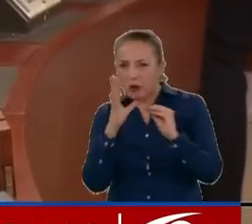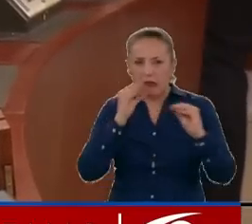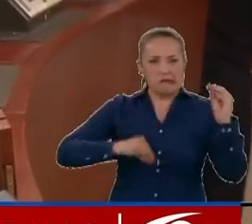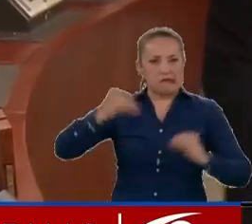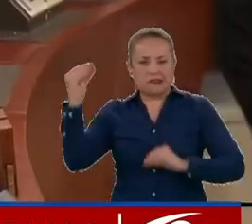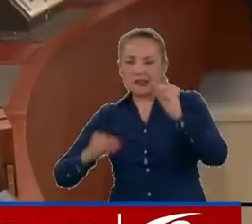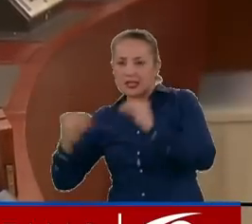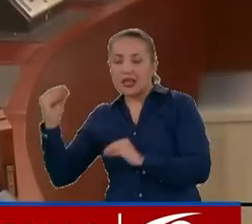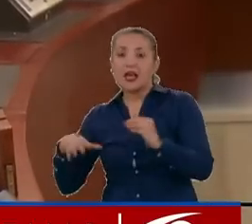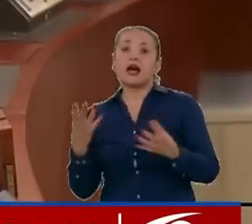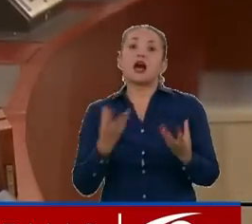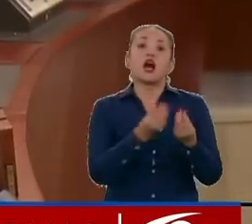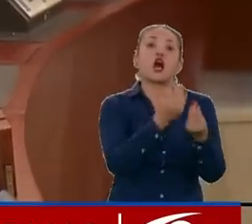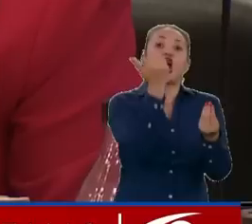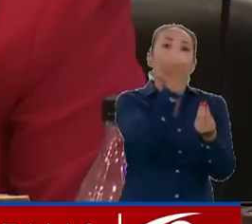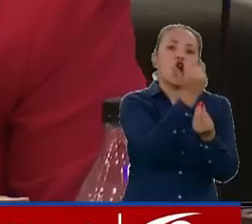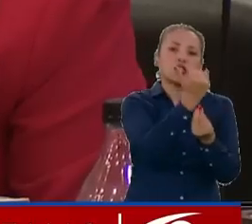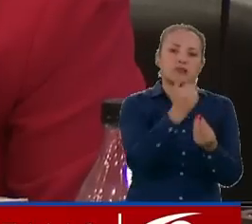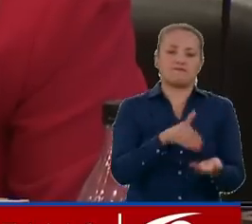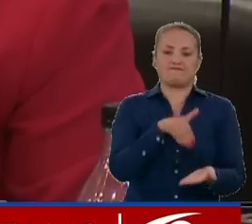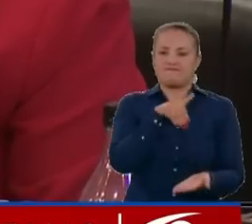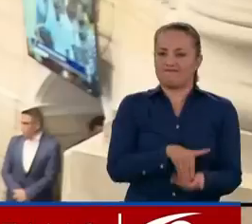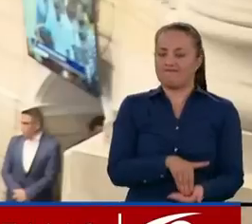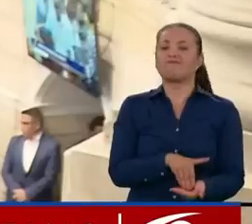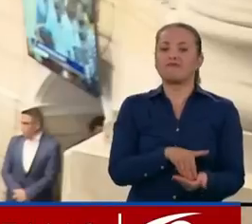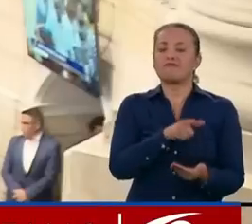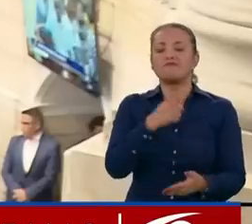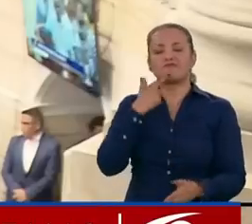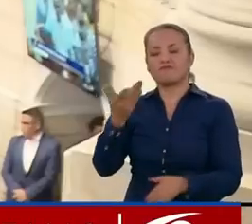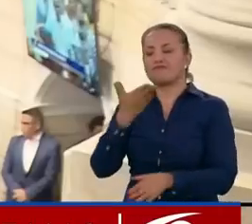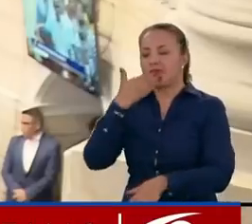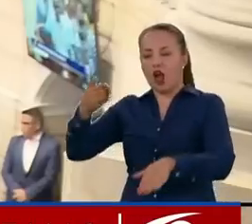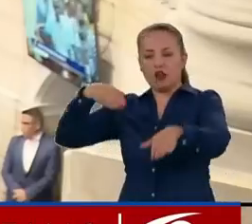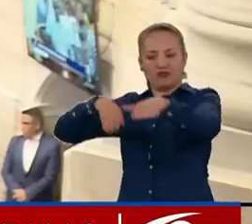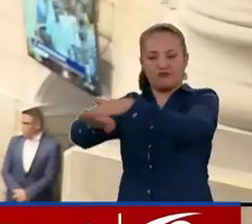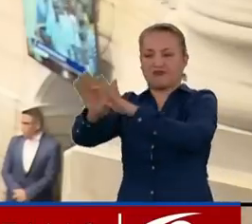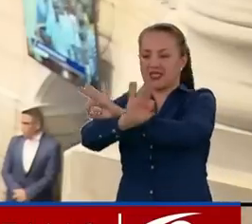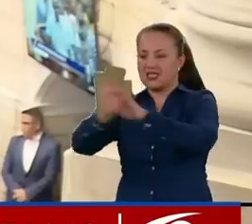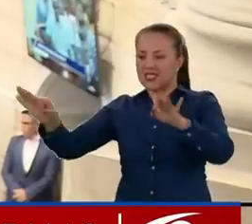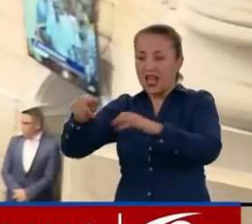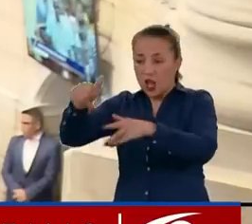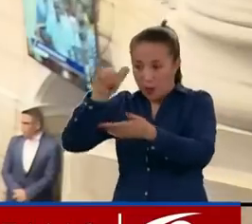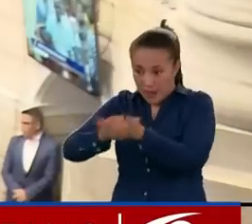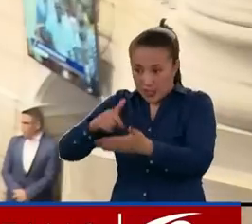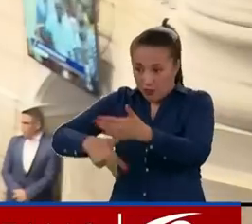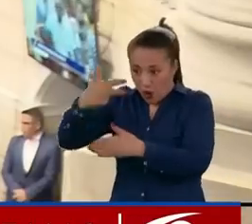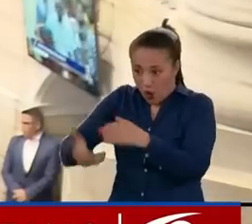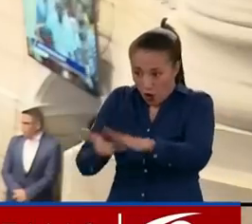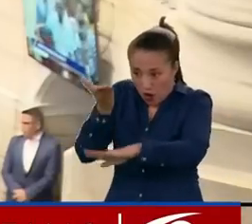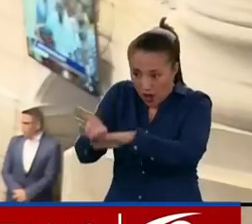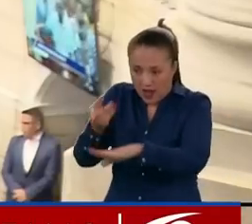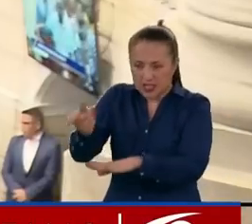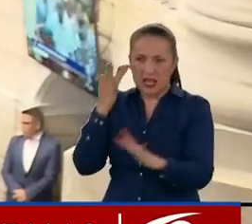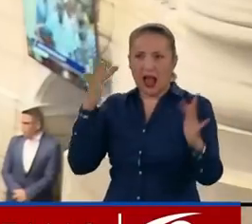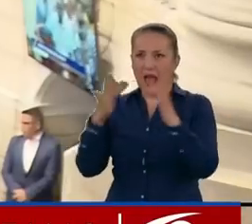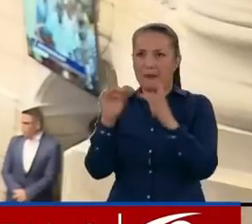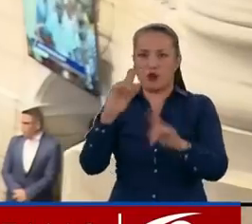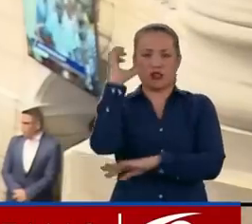el Partido Conservador son más radicales y piden que se archiven estos proyectos que consideran no traen beneficios al